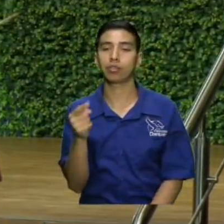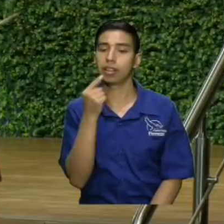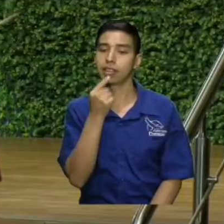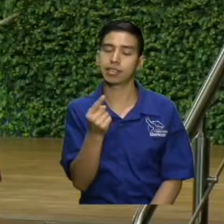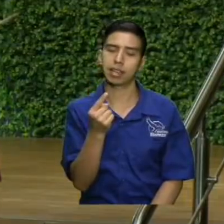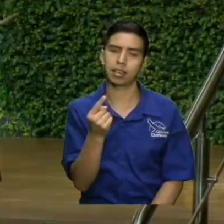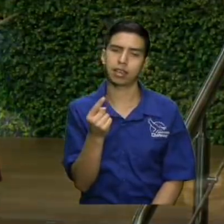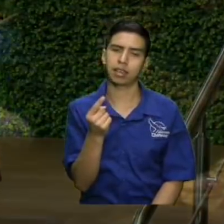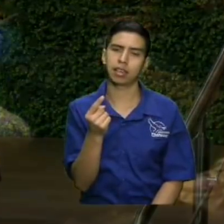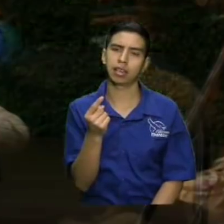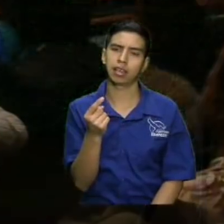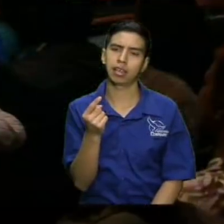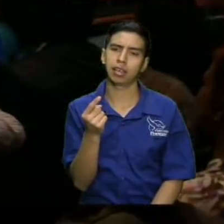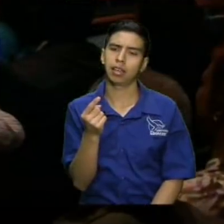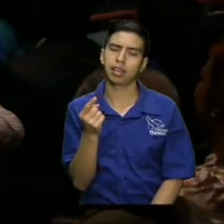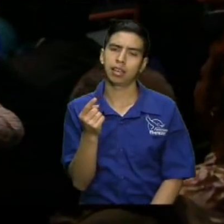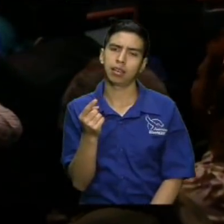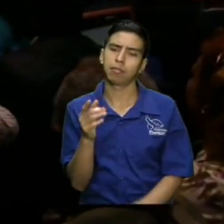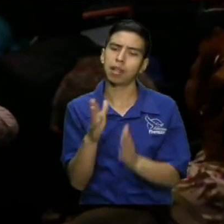cine.